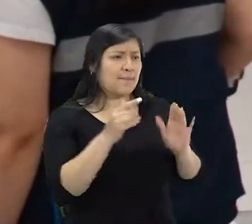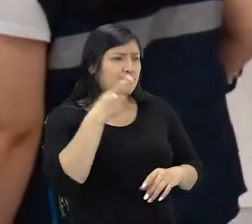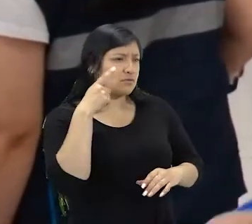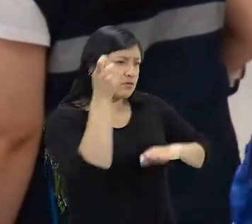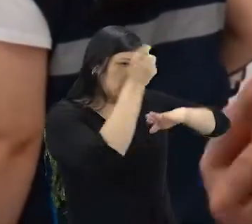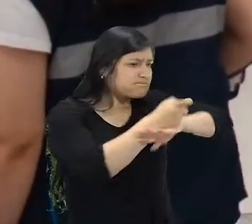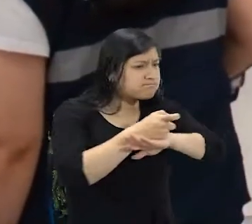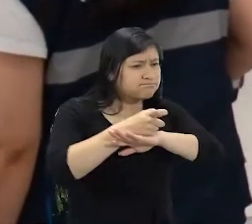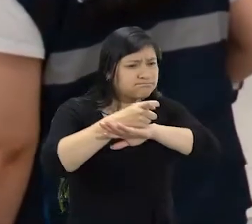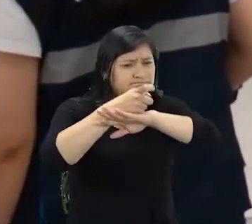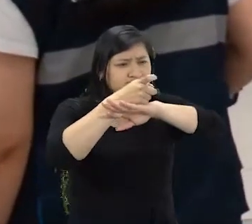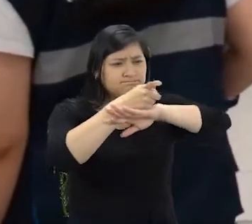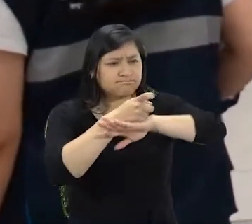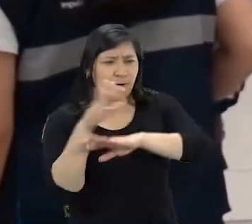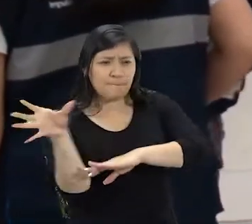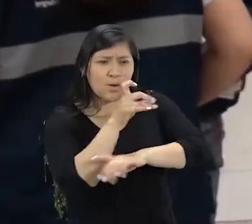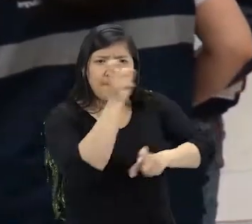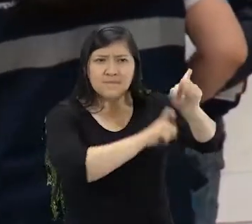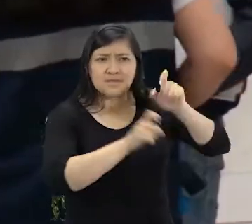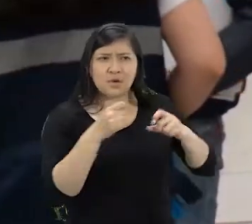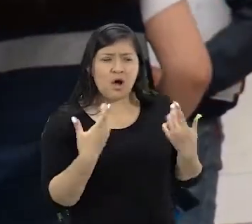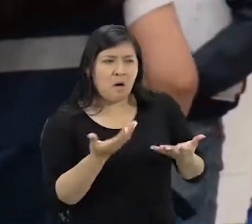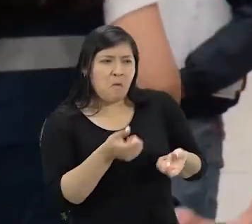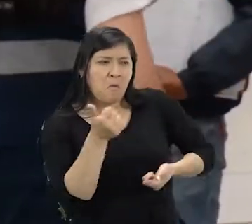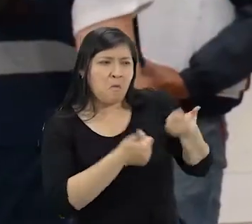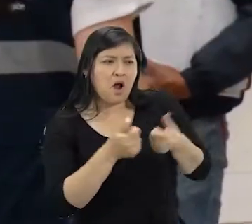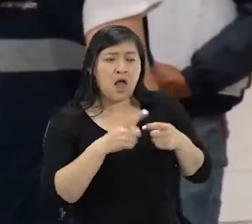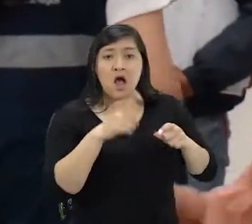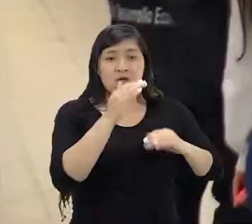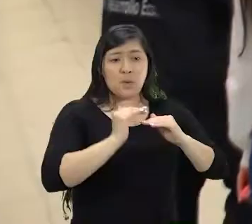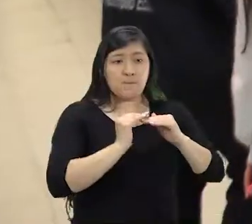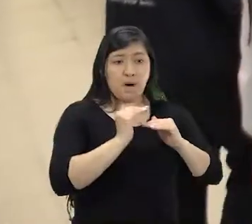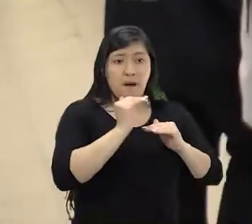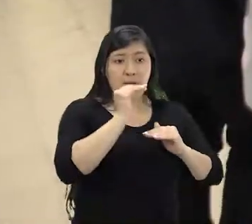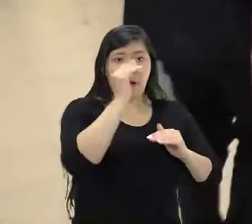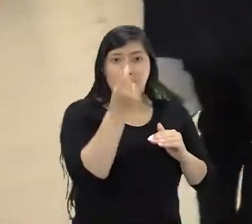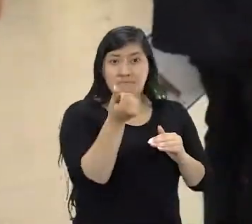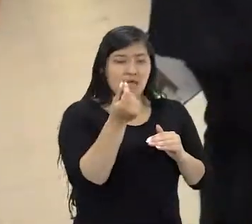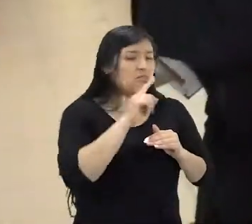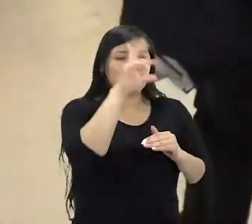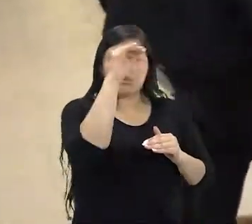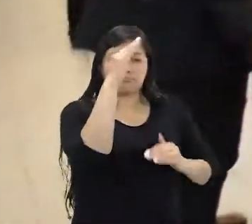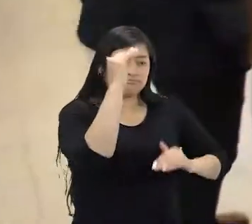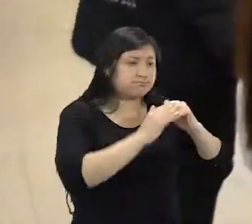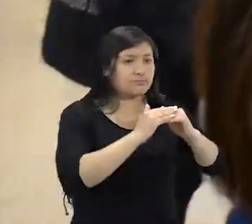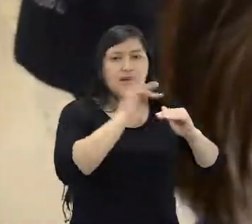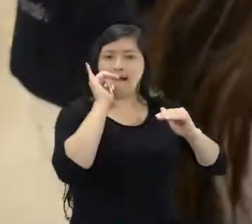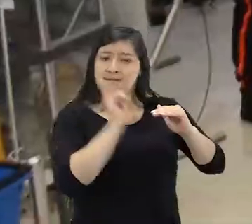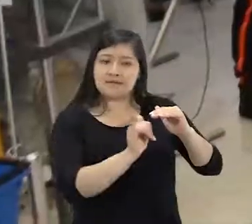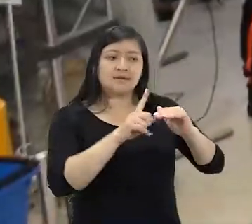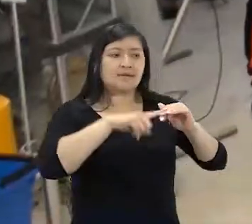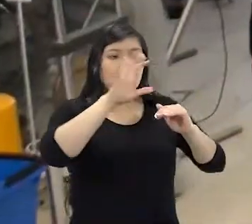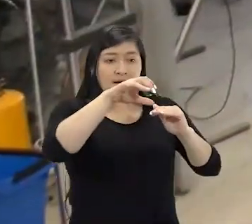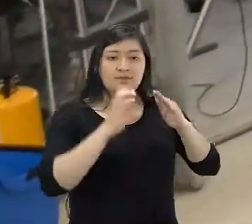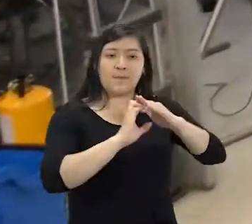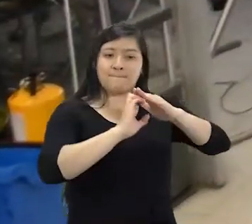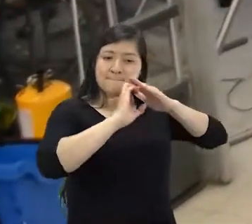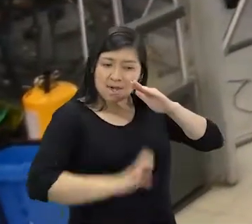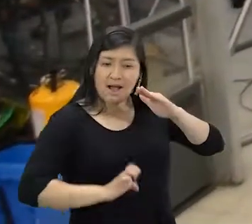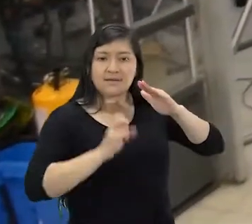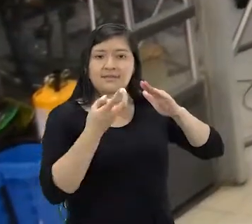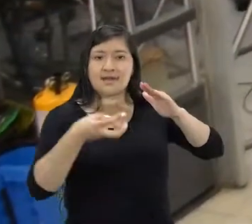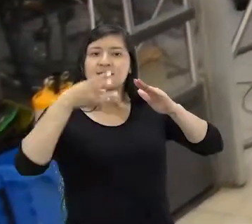final de que este beneficio tributario de verdad llegue a los consumidores. Como autoridades, garantizar que